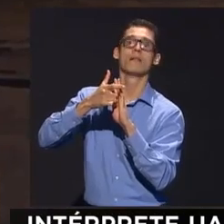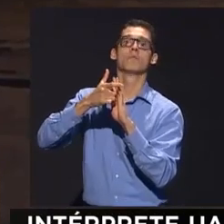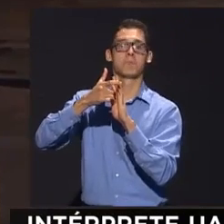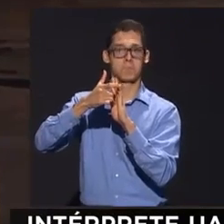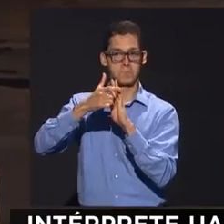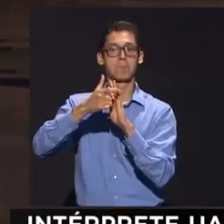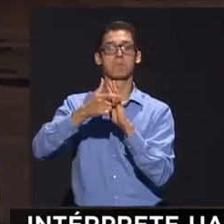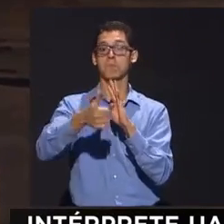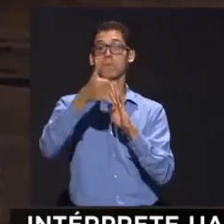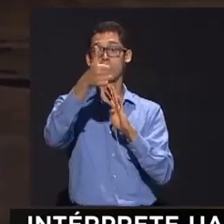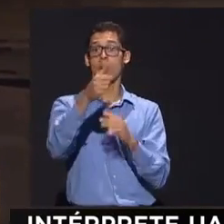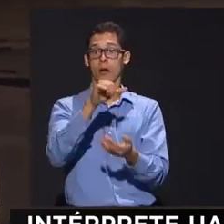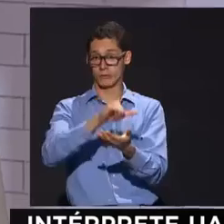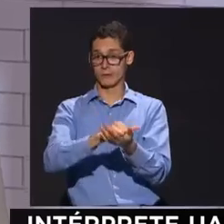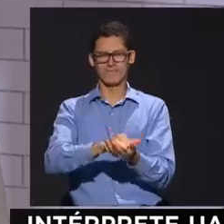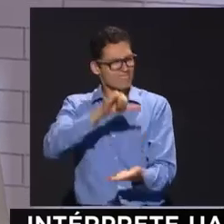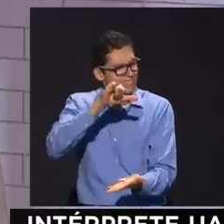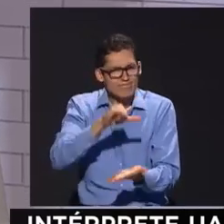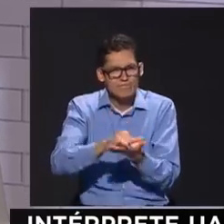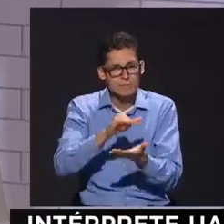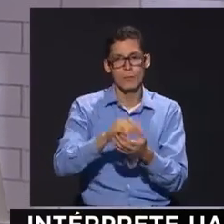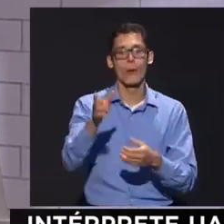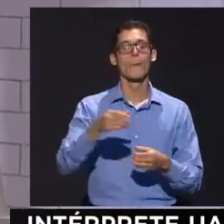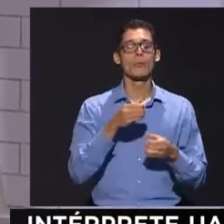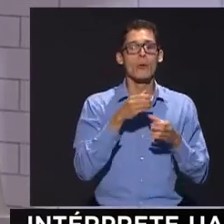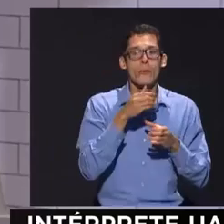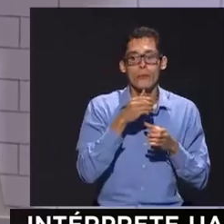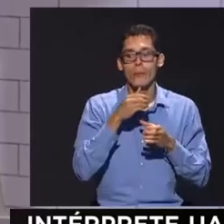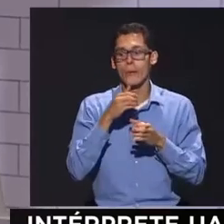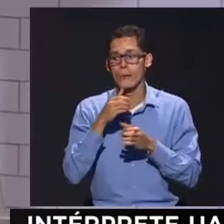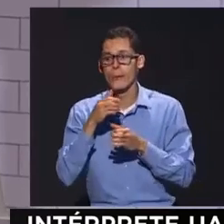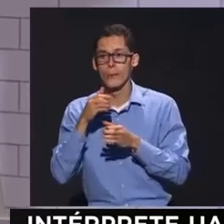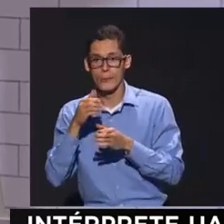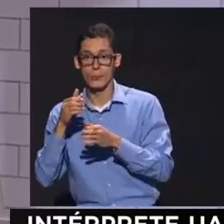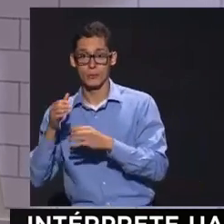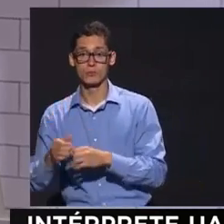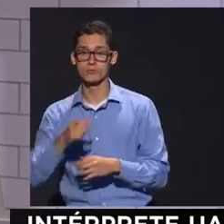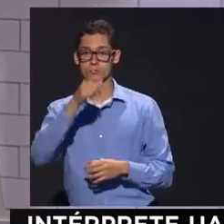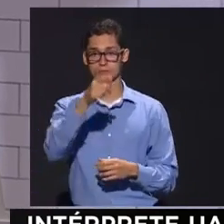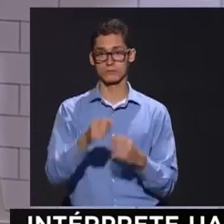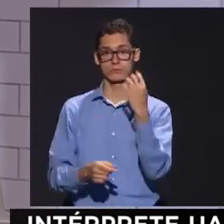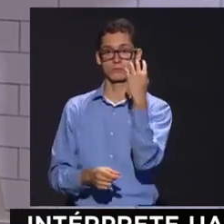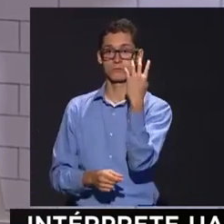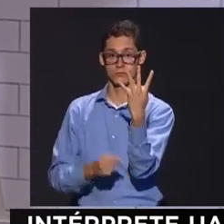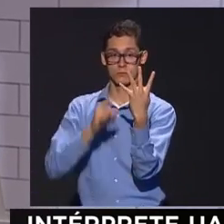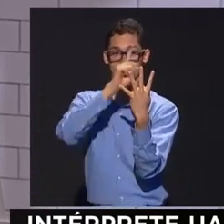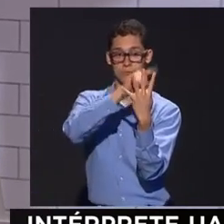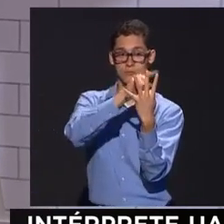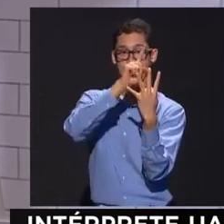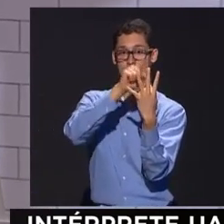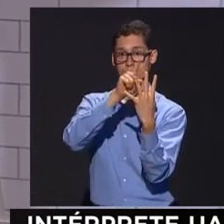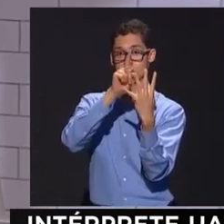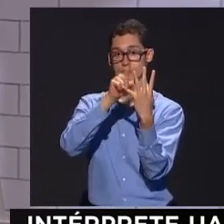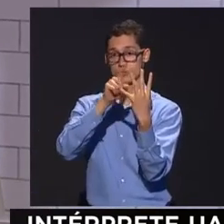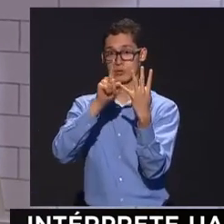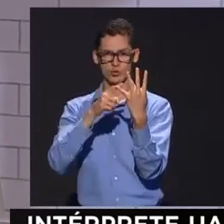ahora eso mismo vamos a hacerlo con las botellas vamos a hacer 1 2 3 4 con la